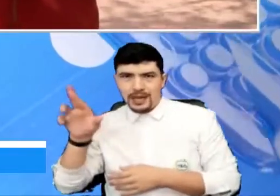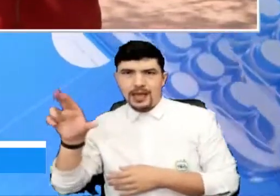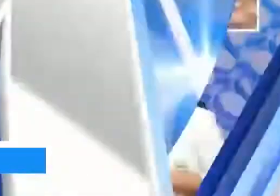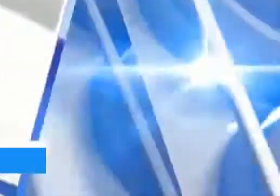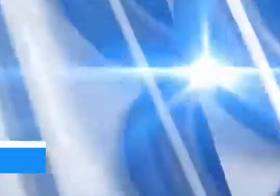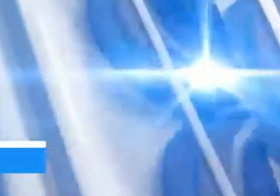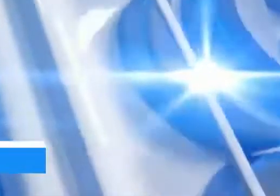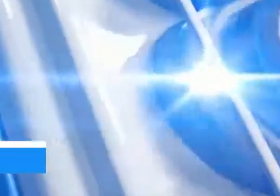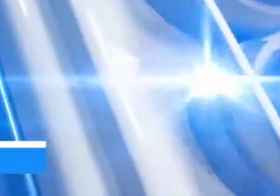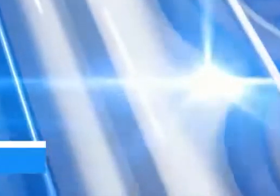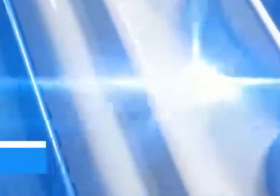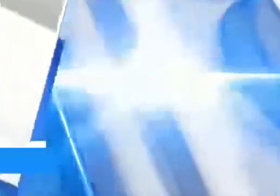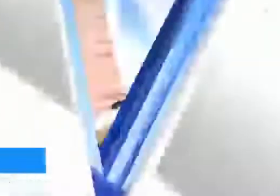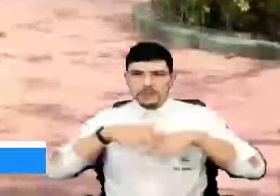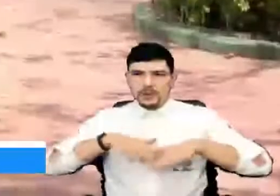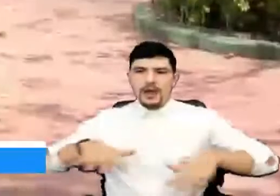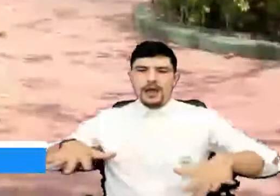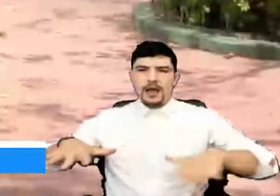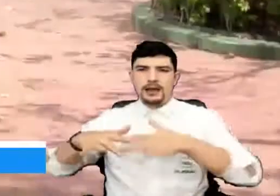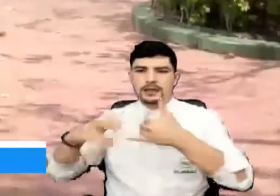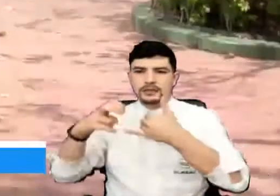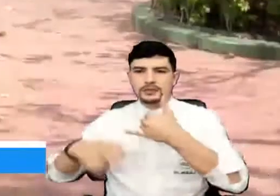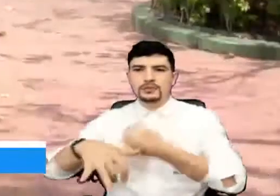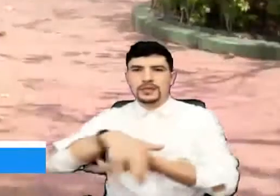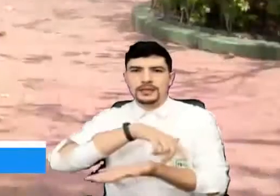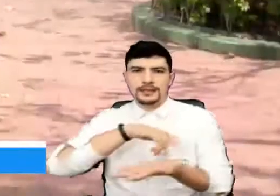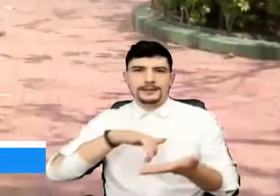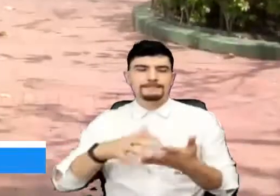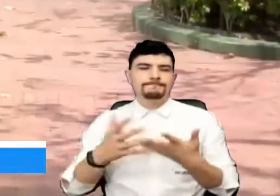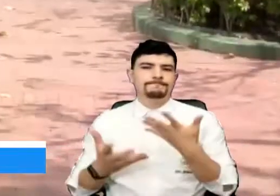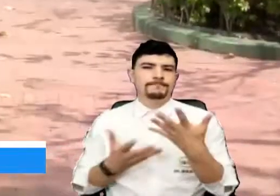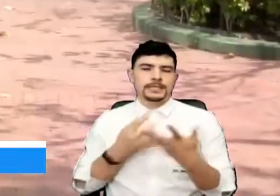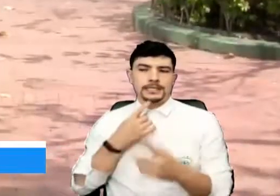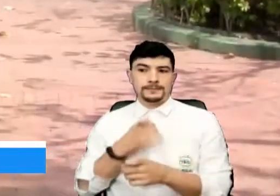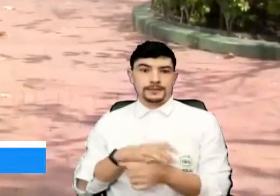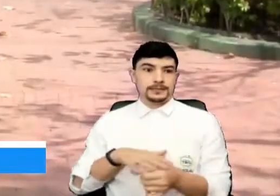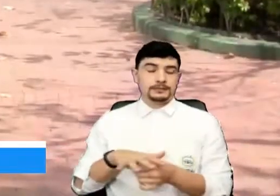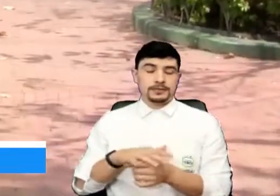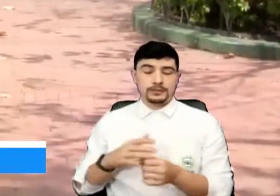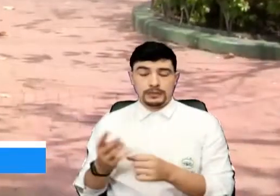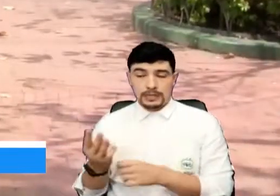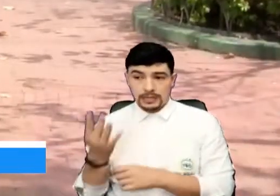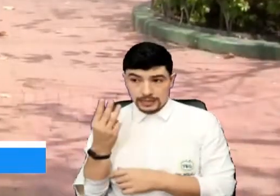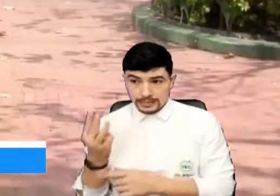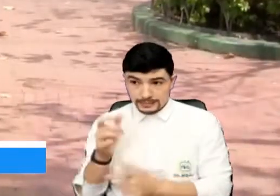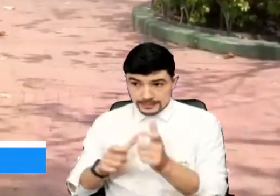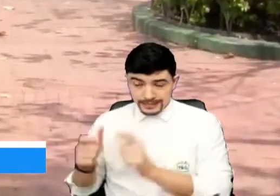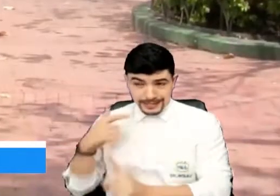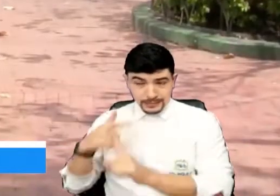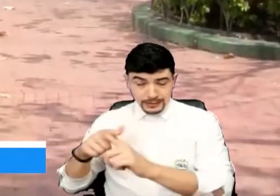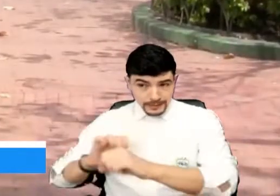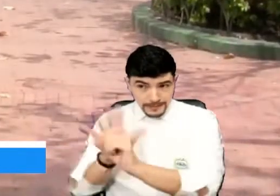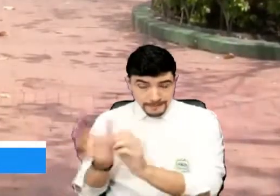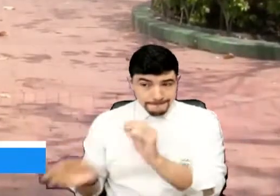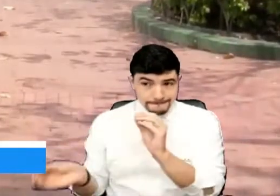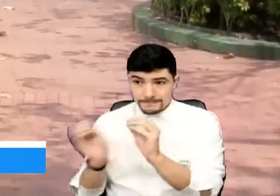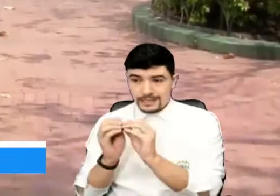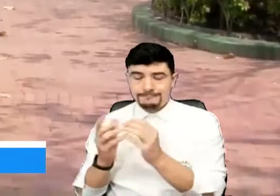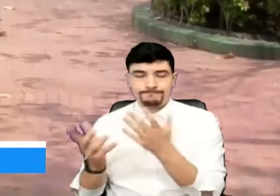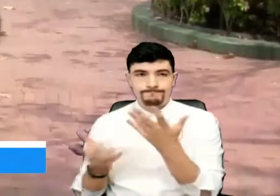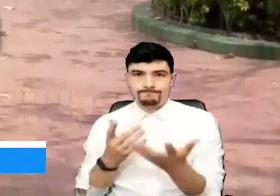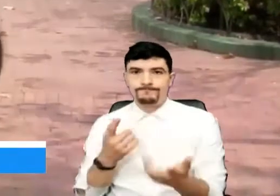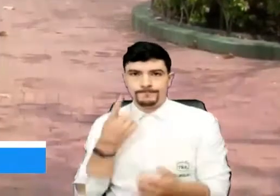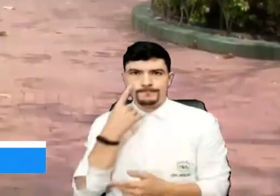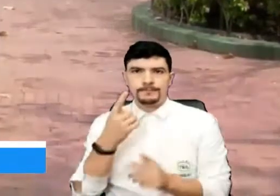Buenas tardes, pues tal como ustedes lo señalan, ya son 8 los casos que se suman aquí en la ciudad dulce de Colombia, la ciudad de Moniquirá,